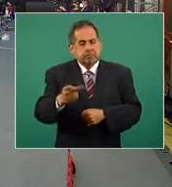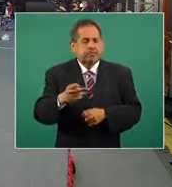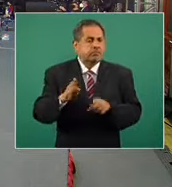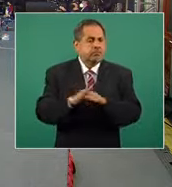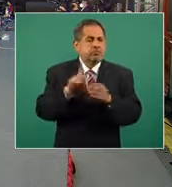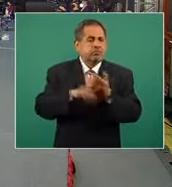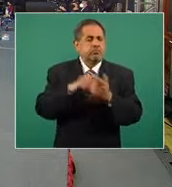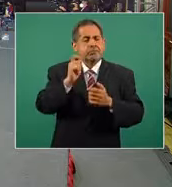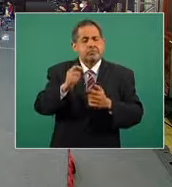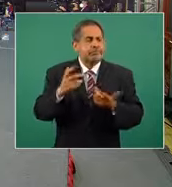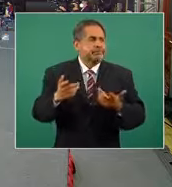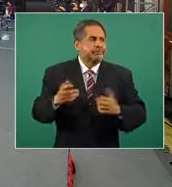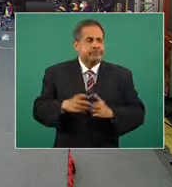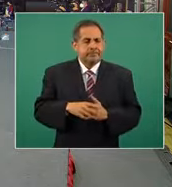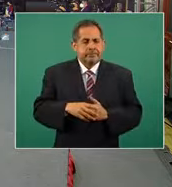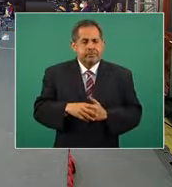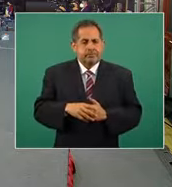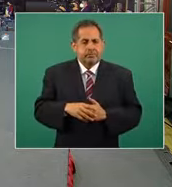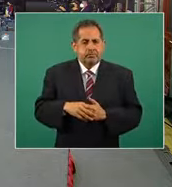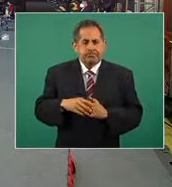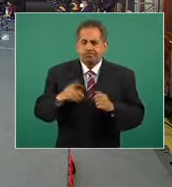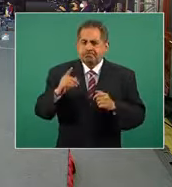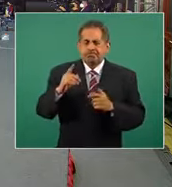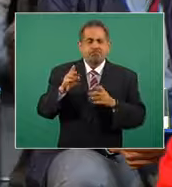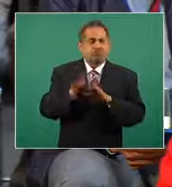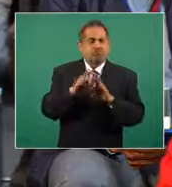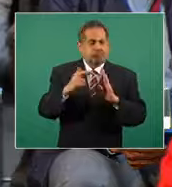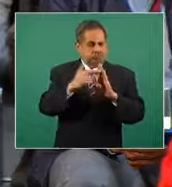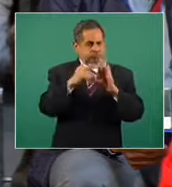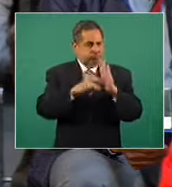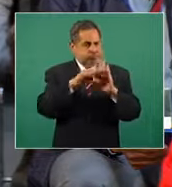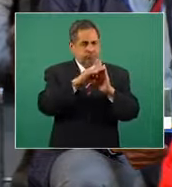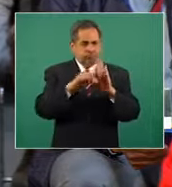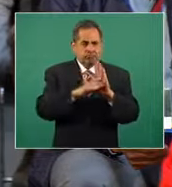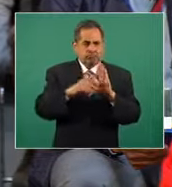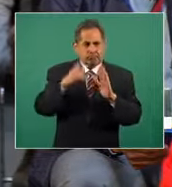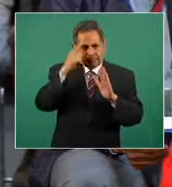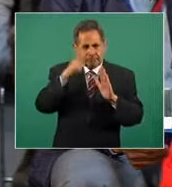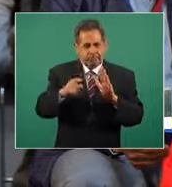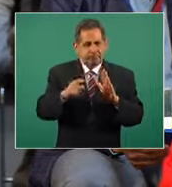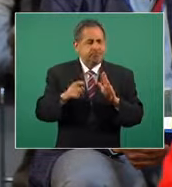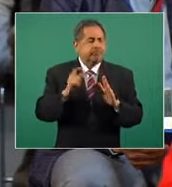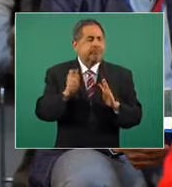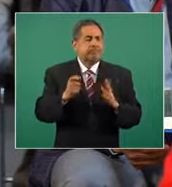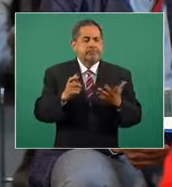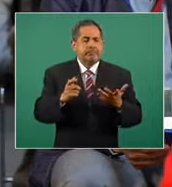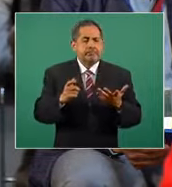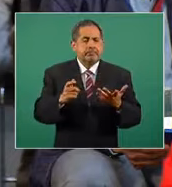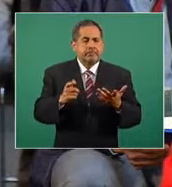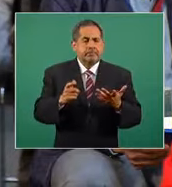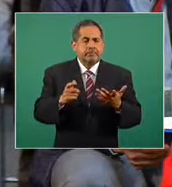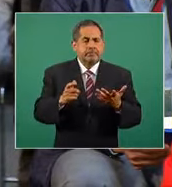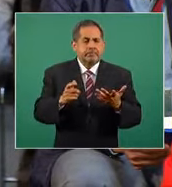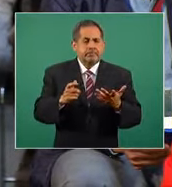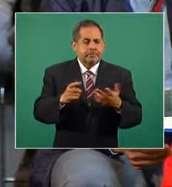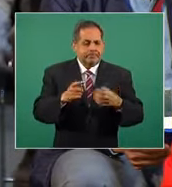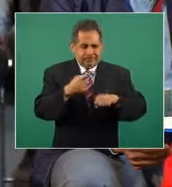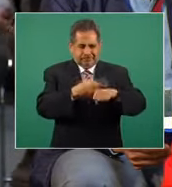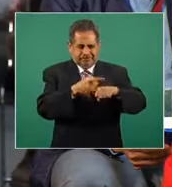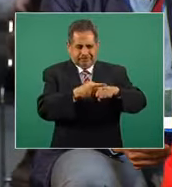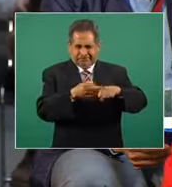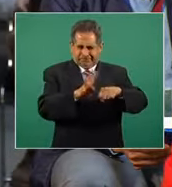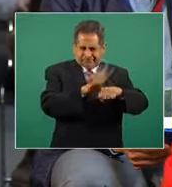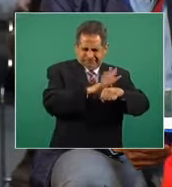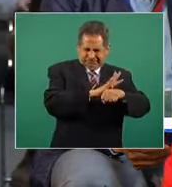es acceder al protocolo al que usted hizo referencia para contrarrestar los síntomas del